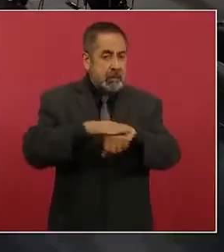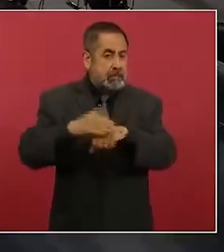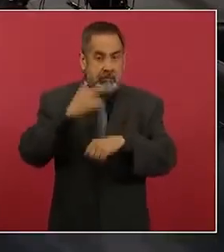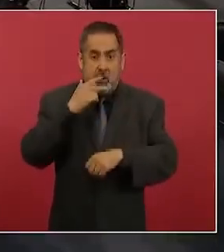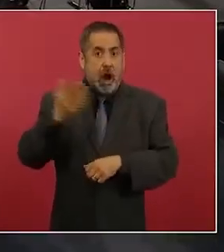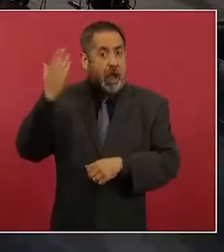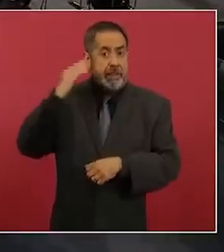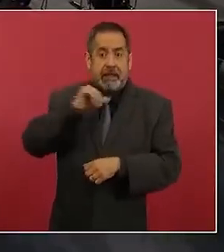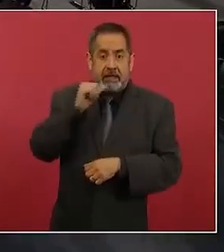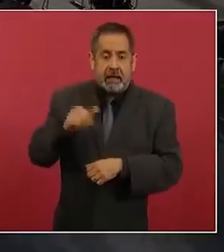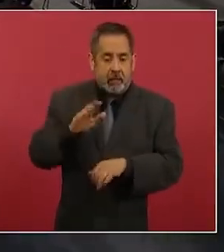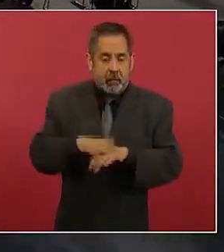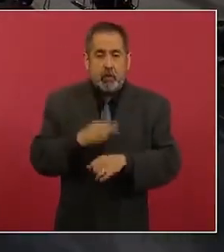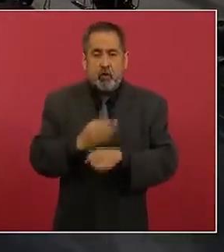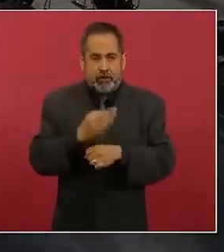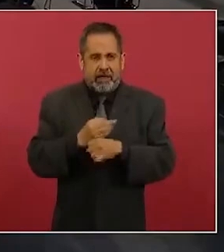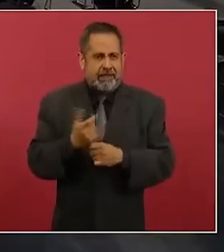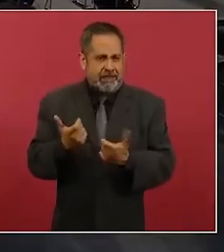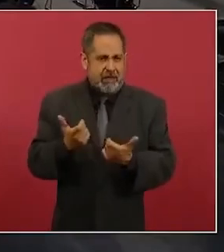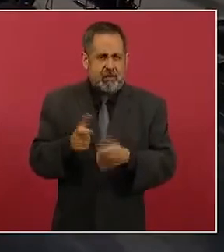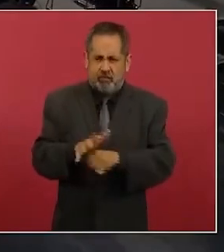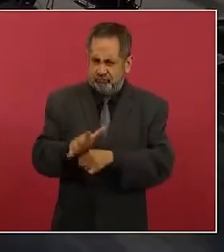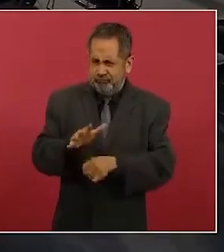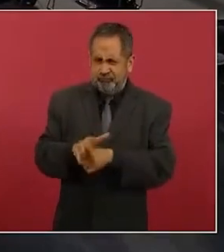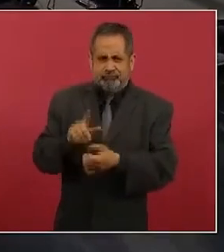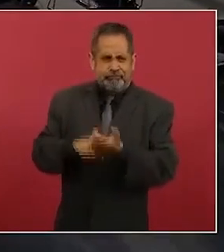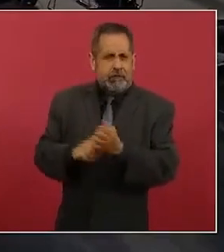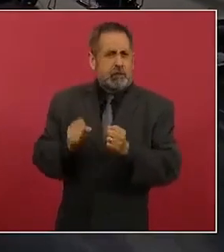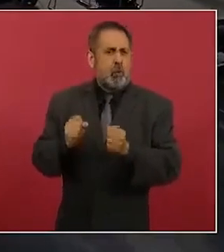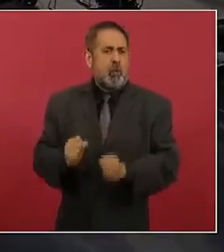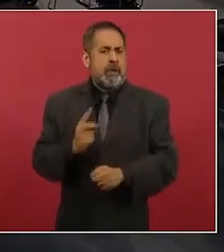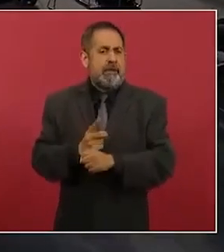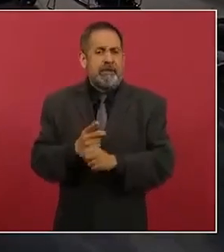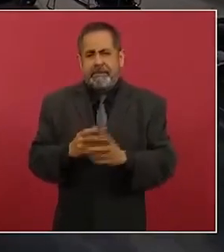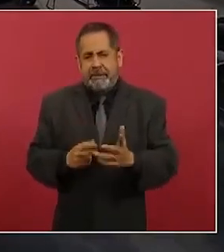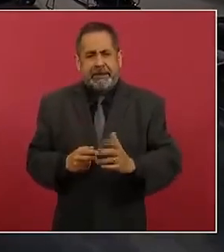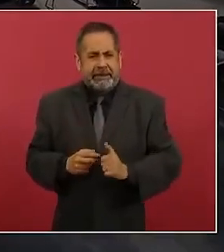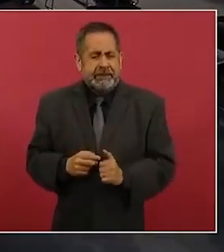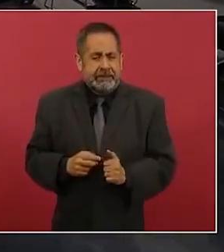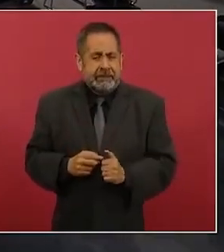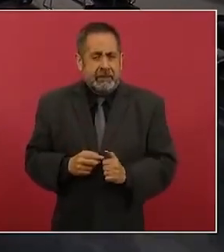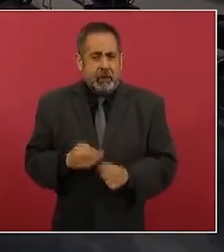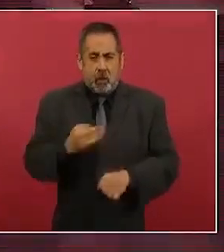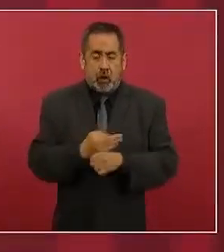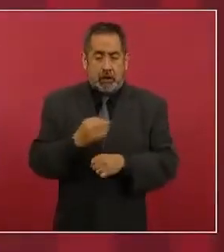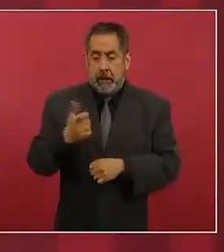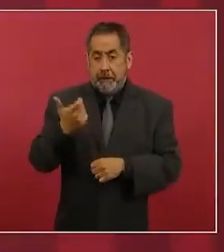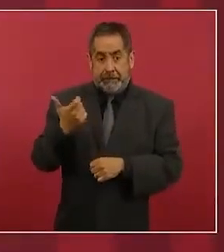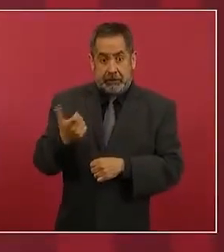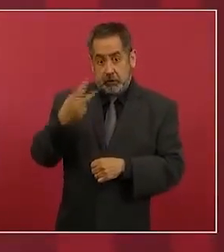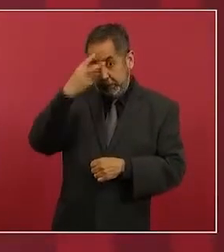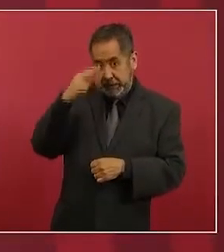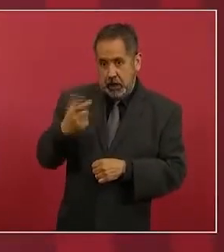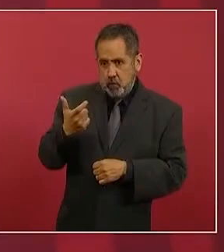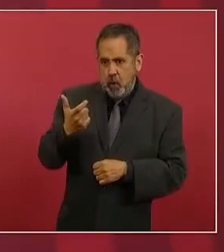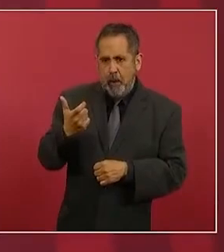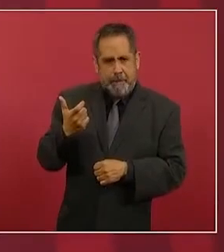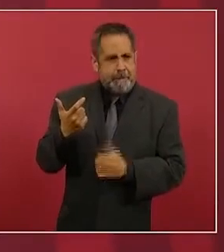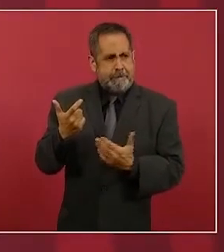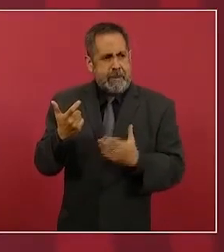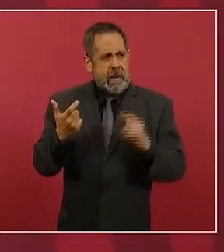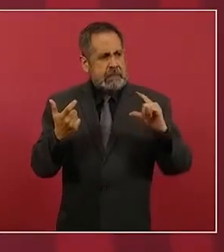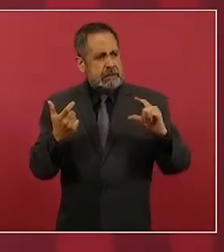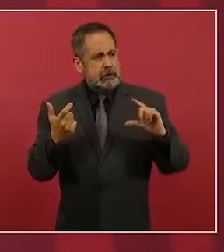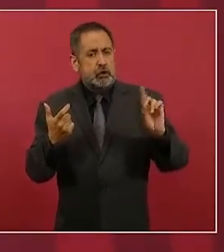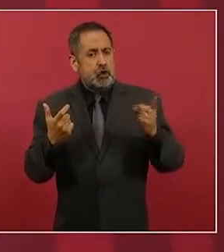porque hay estabilidad macroeconómica, porque tenemos una moneda fuerte, porque